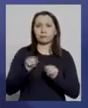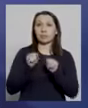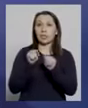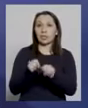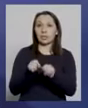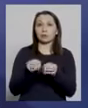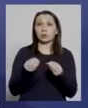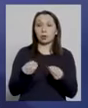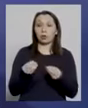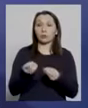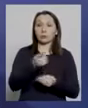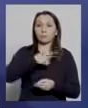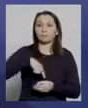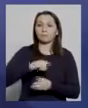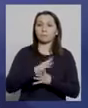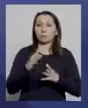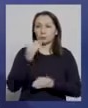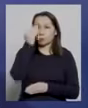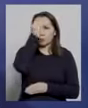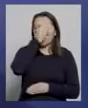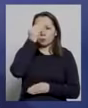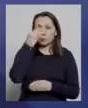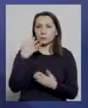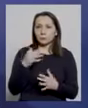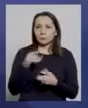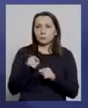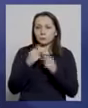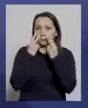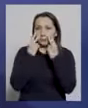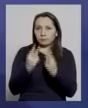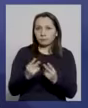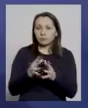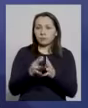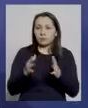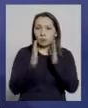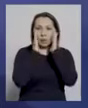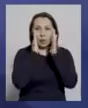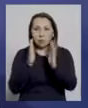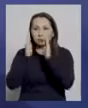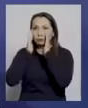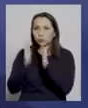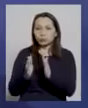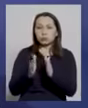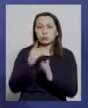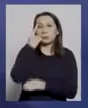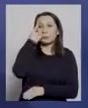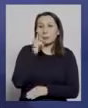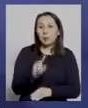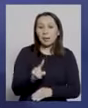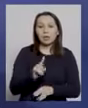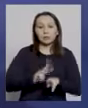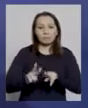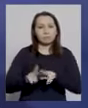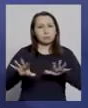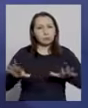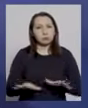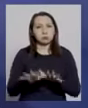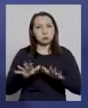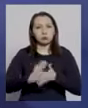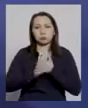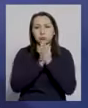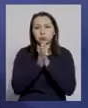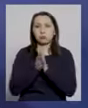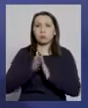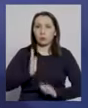eso obviamente que nos mantiene muy preocupados, muy alertas, pero haciendo todo el esfuerzo